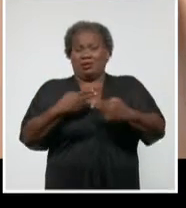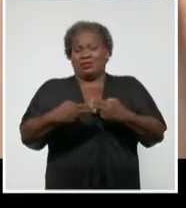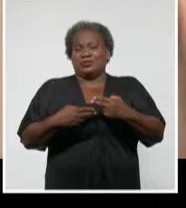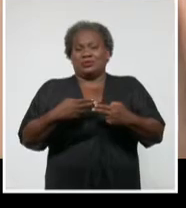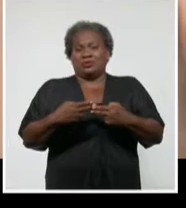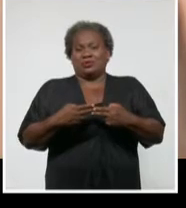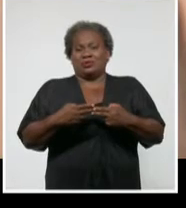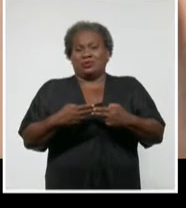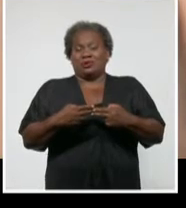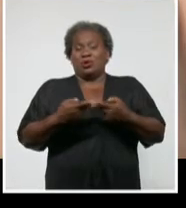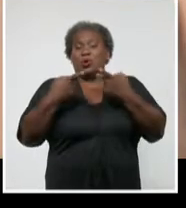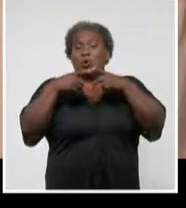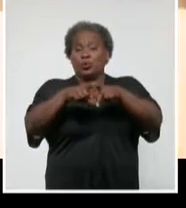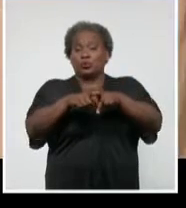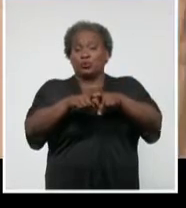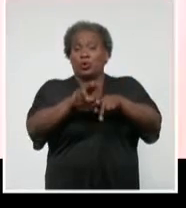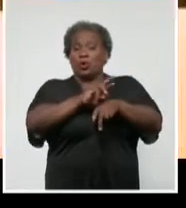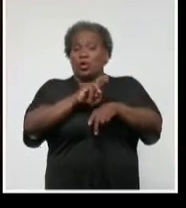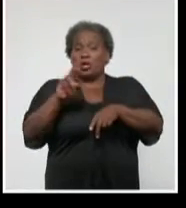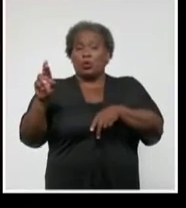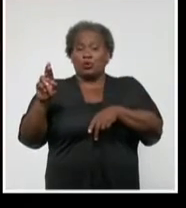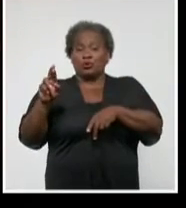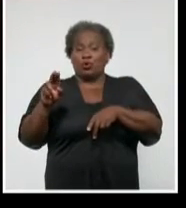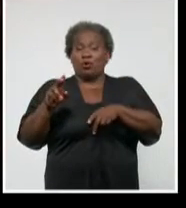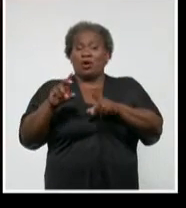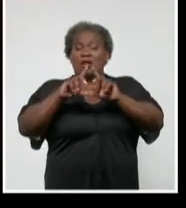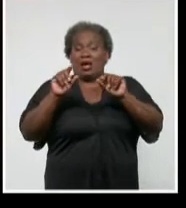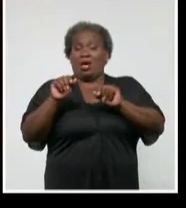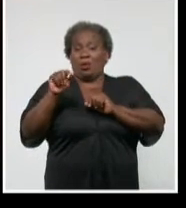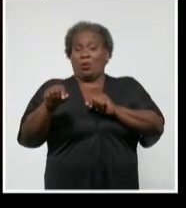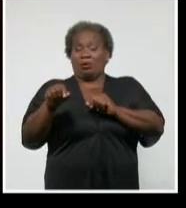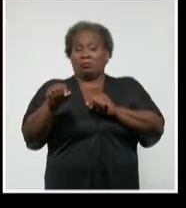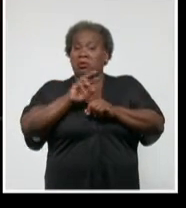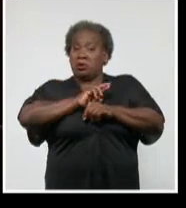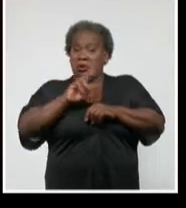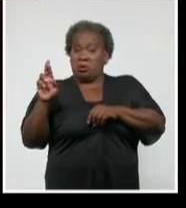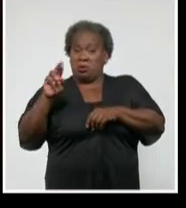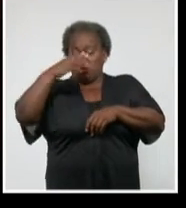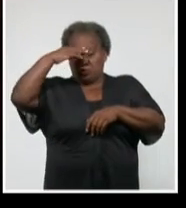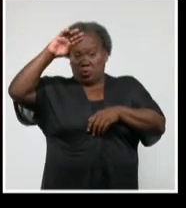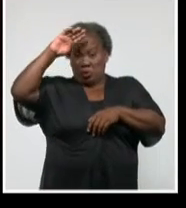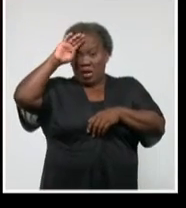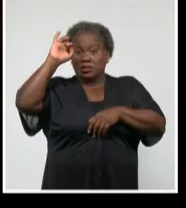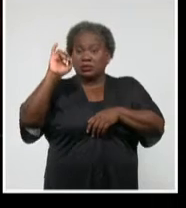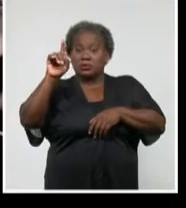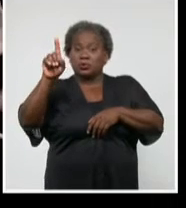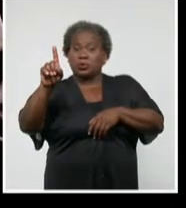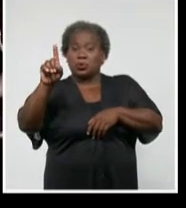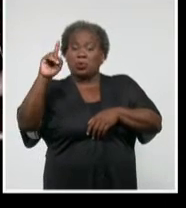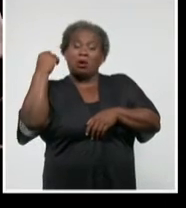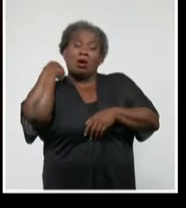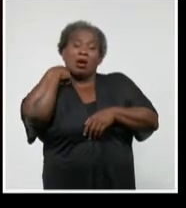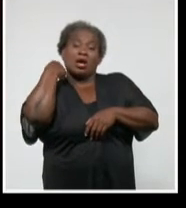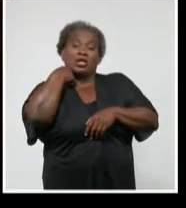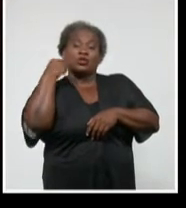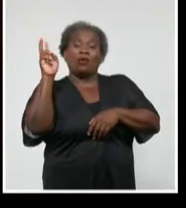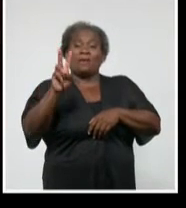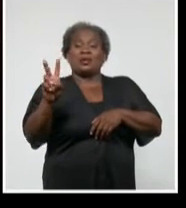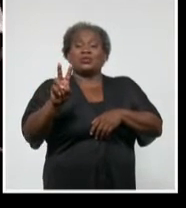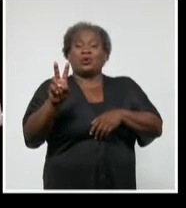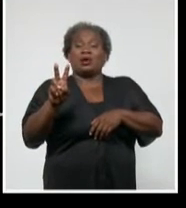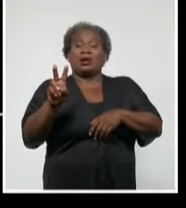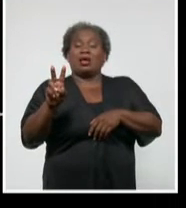hemisferio junto con la revolución sandinista. La revolución cubana acaba de cumplir 61 años, la venezolana 20